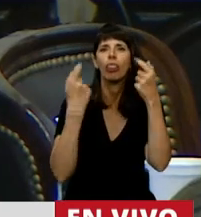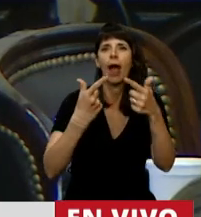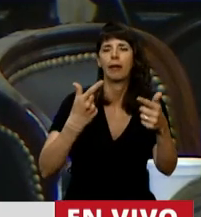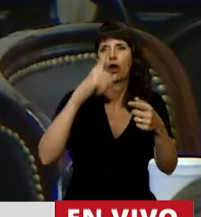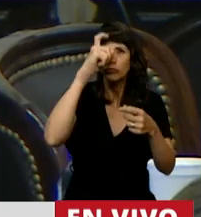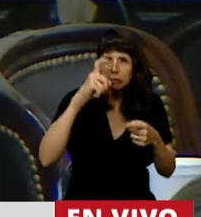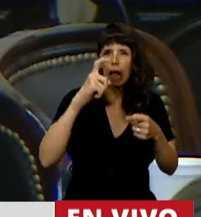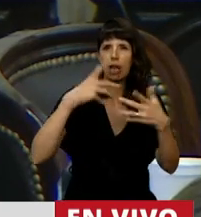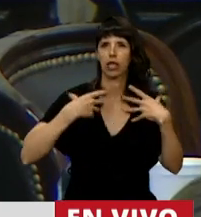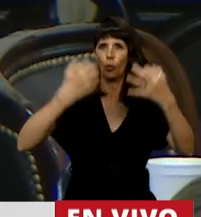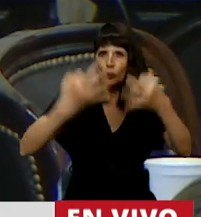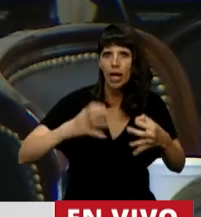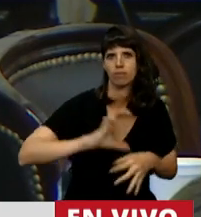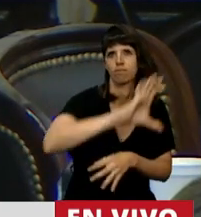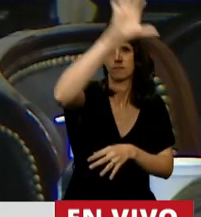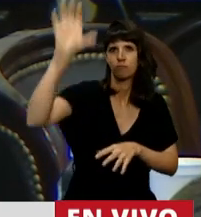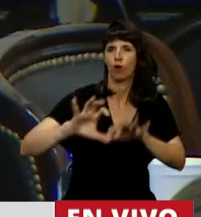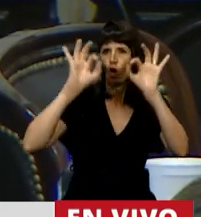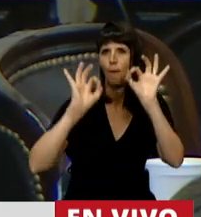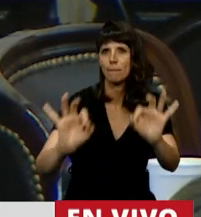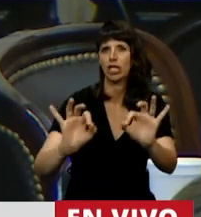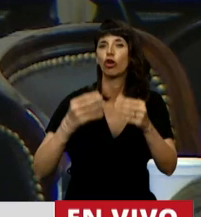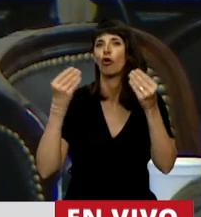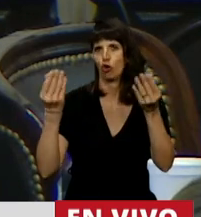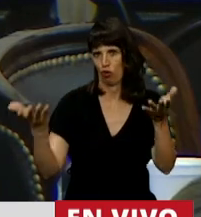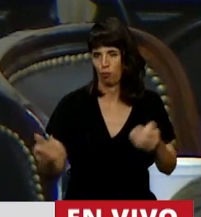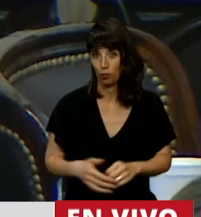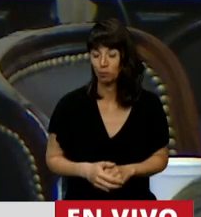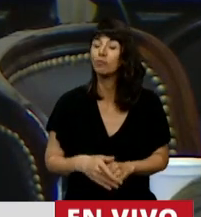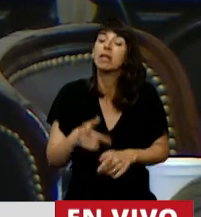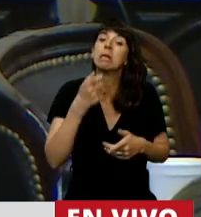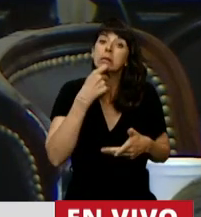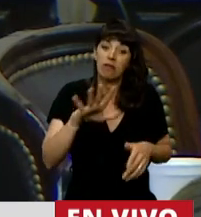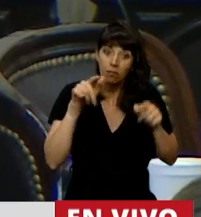Y ojalá que si esto es ley,